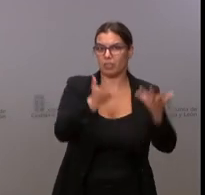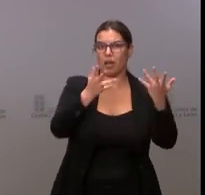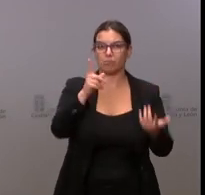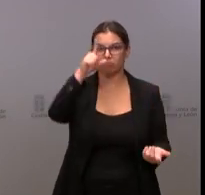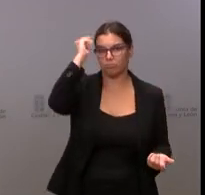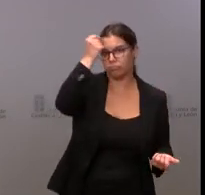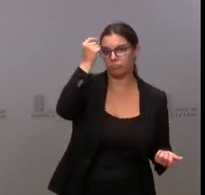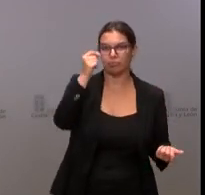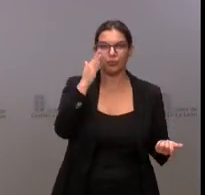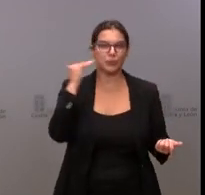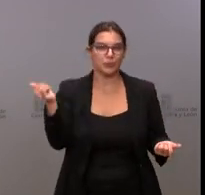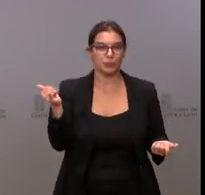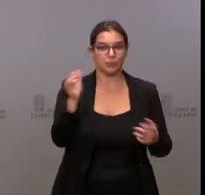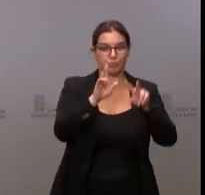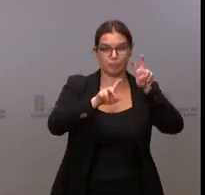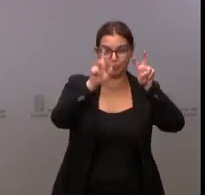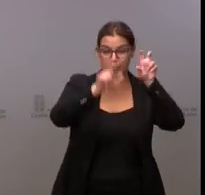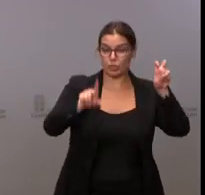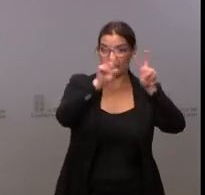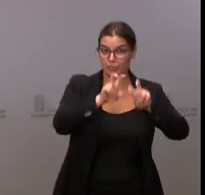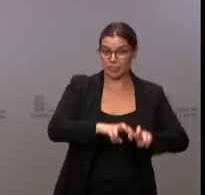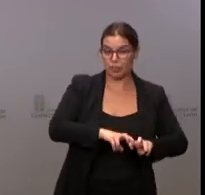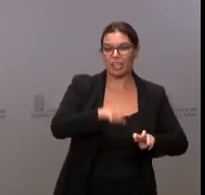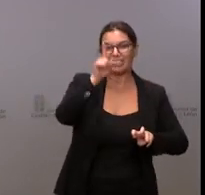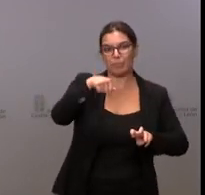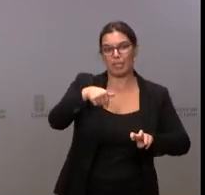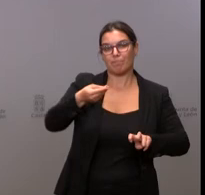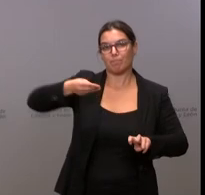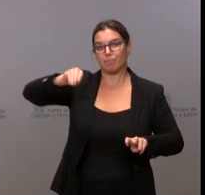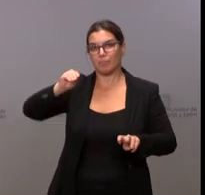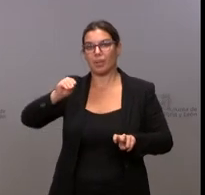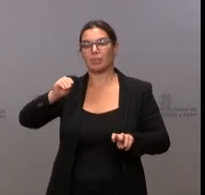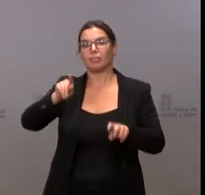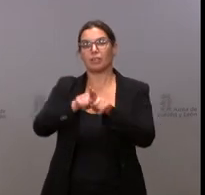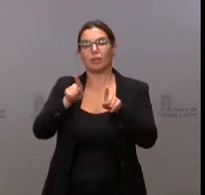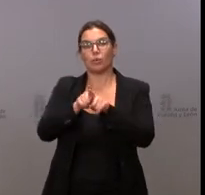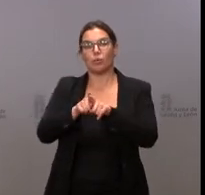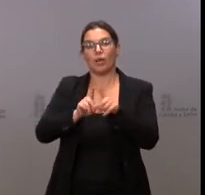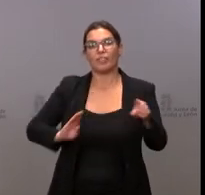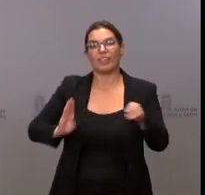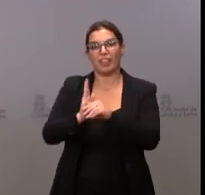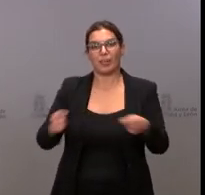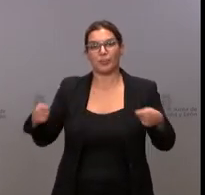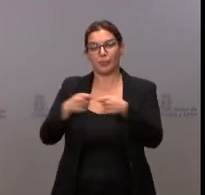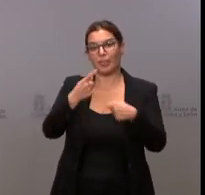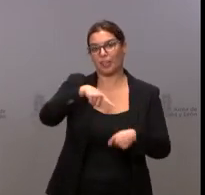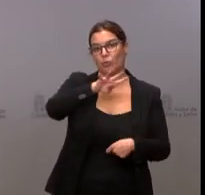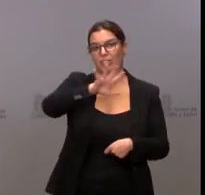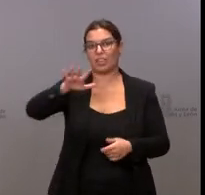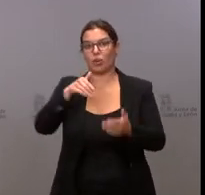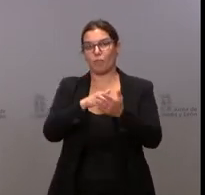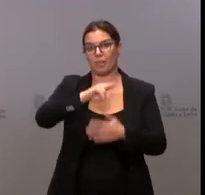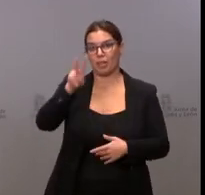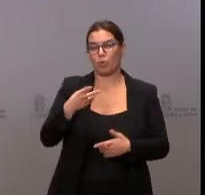investigador vamos a cofinanciar las ayudas beatriz galindo con 145 mil euros